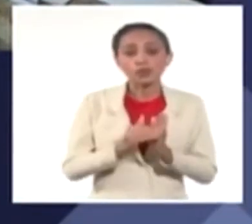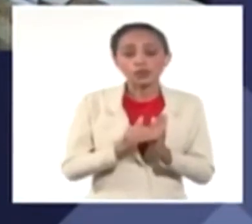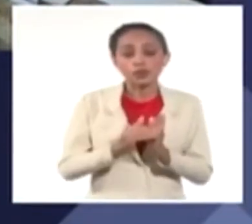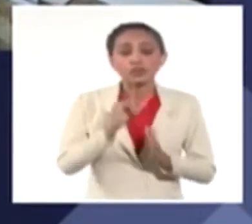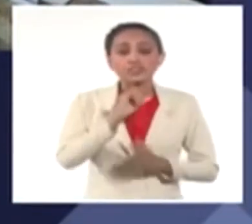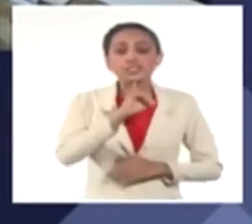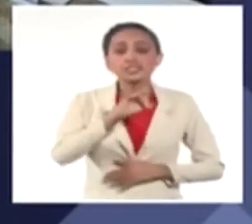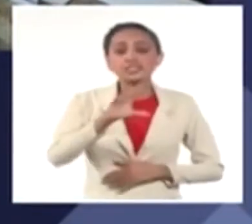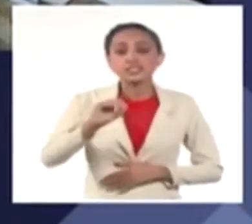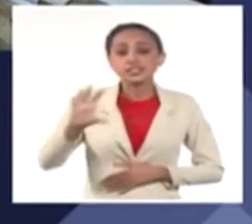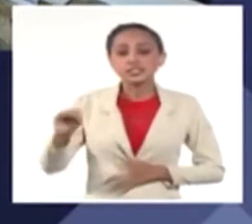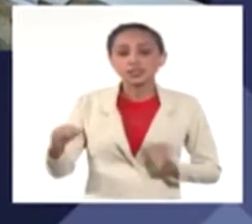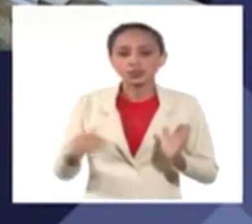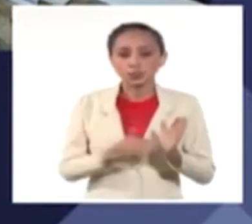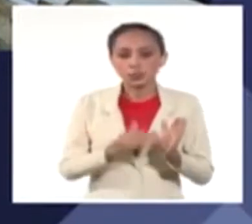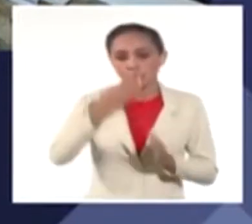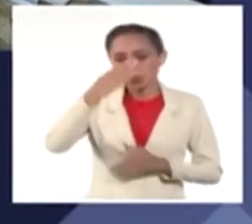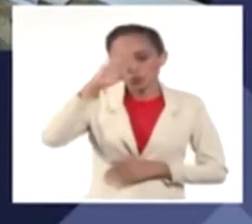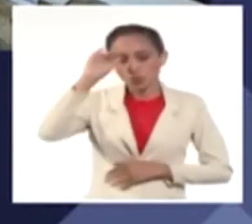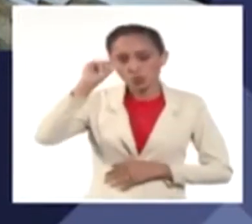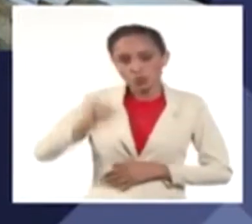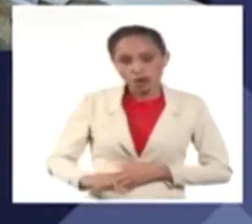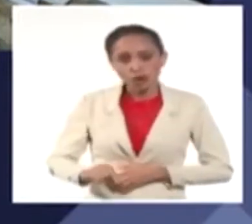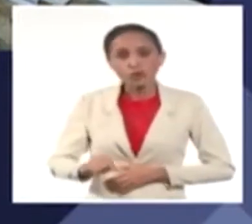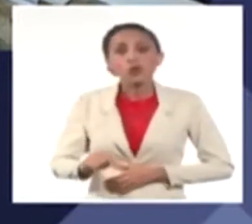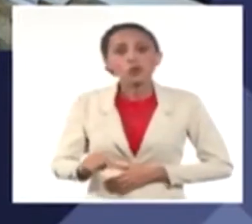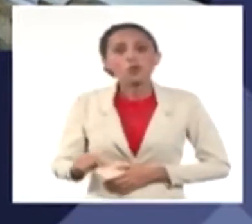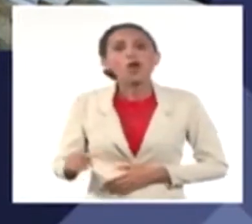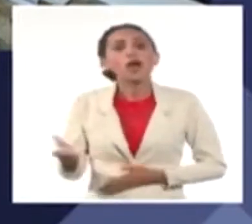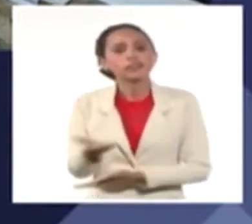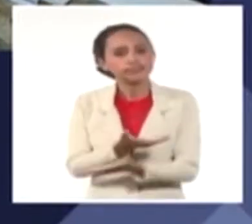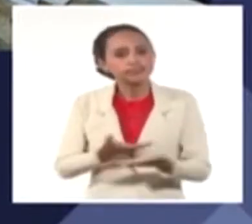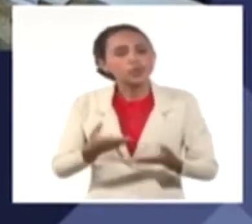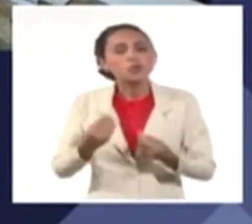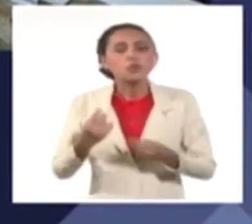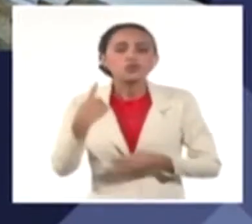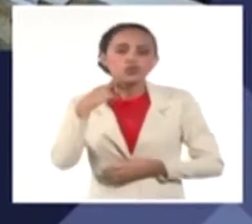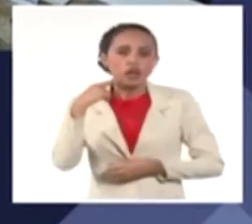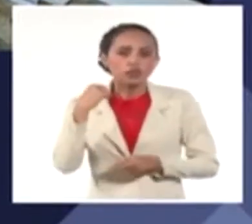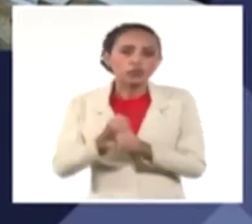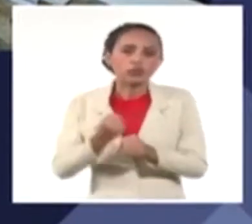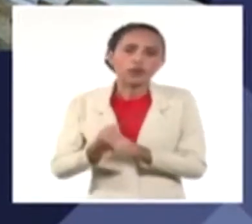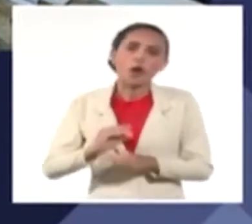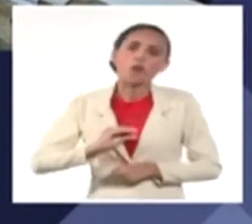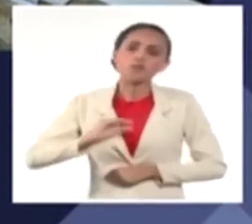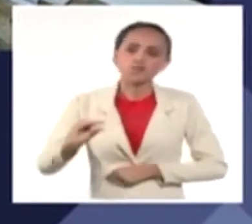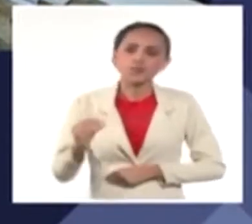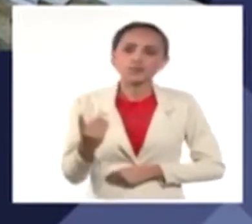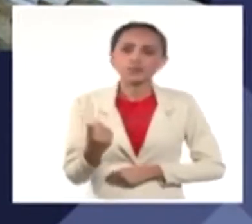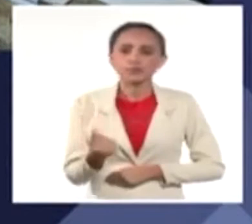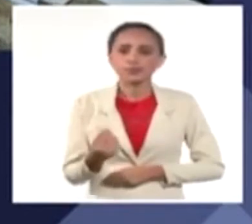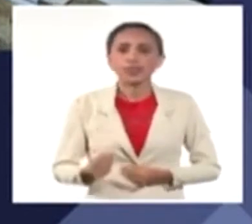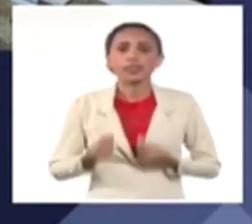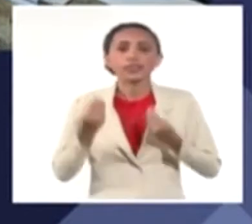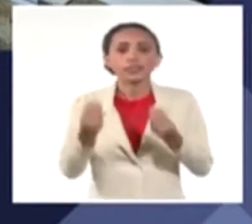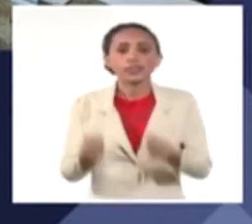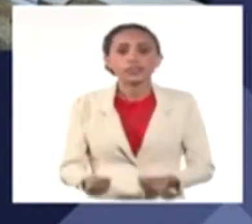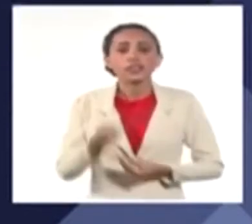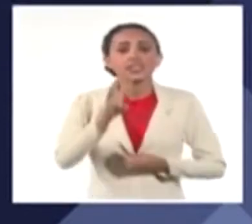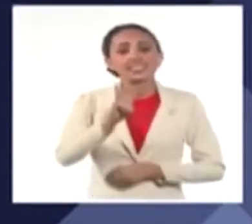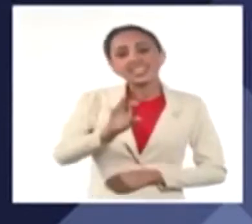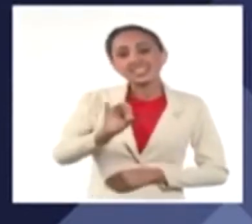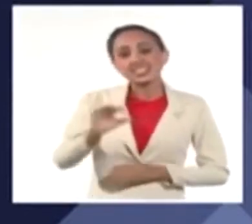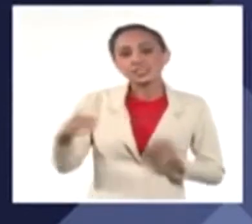1.700.000 cubanos, con la merecida retribución por muchos años de trabajo, se le destinan